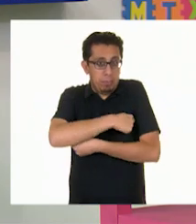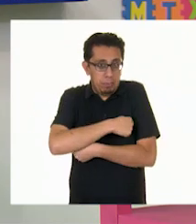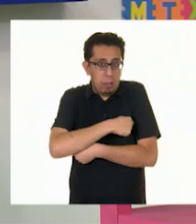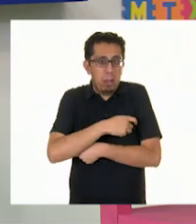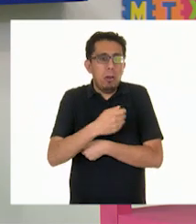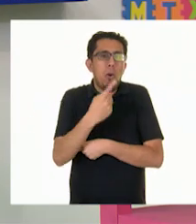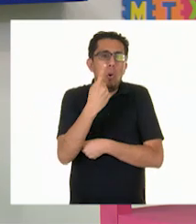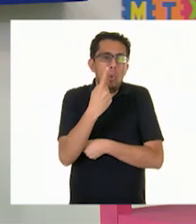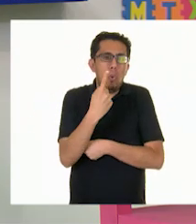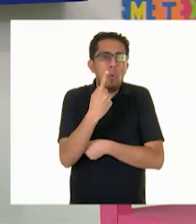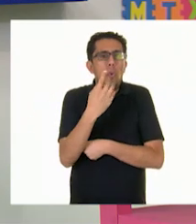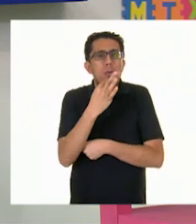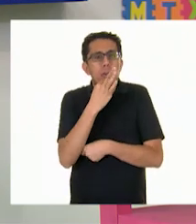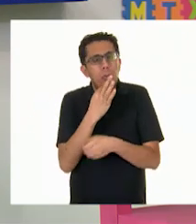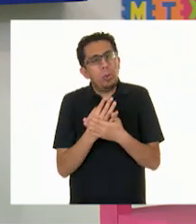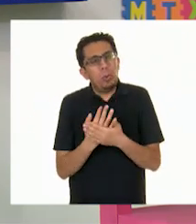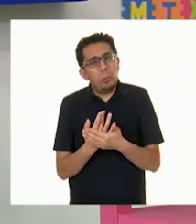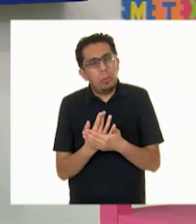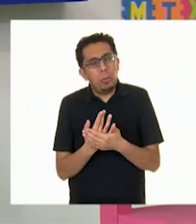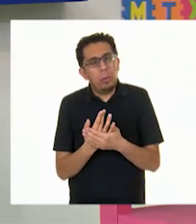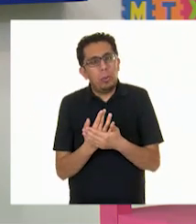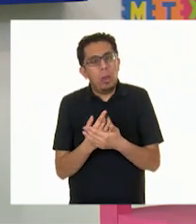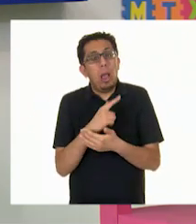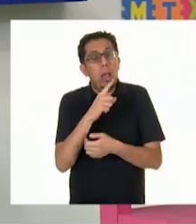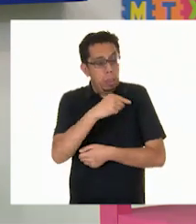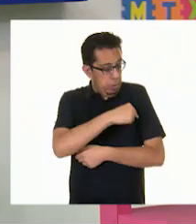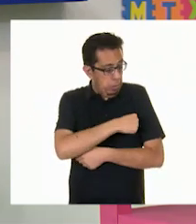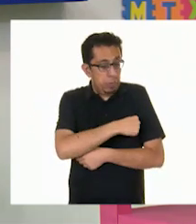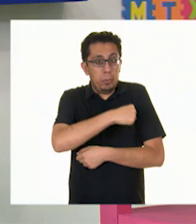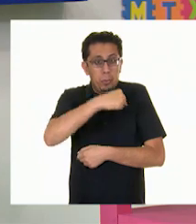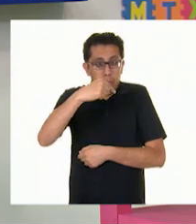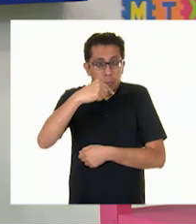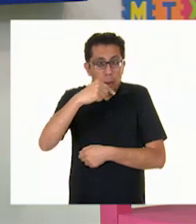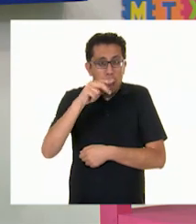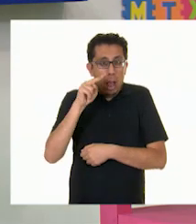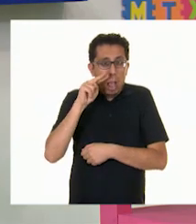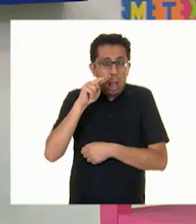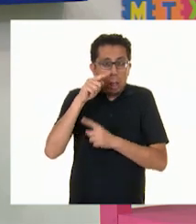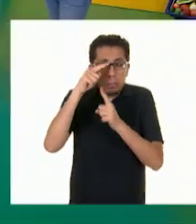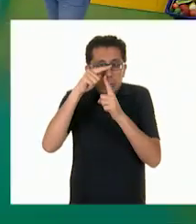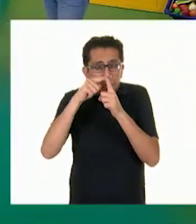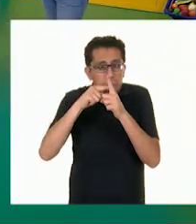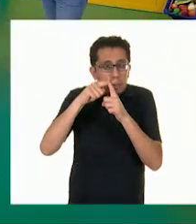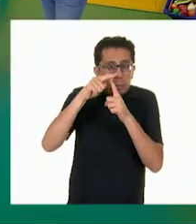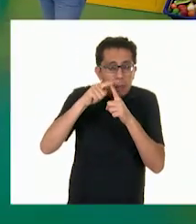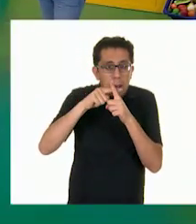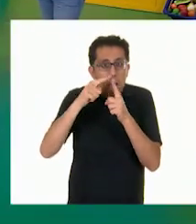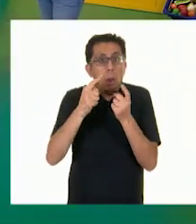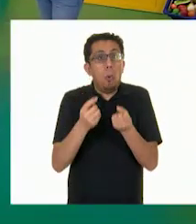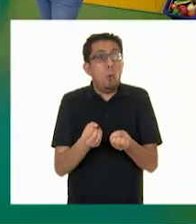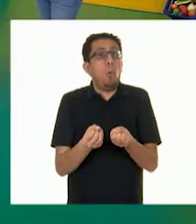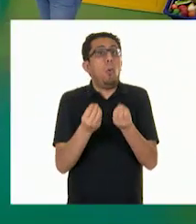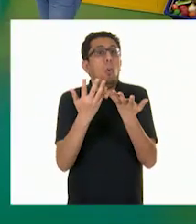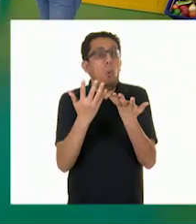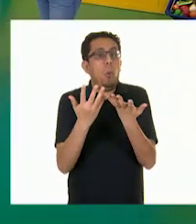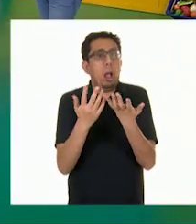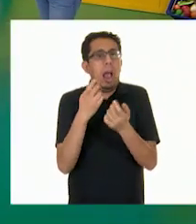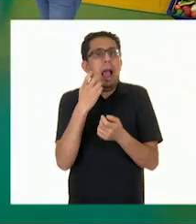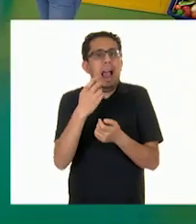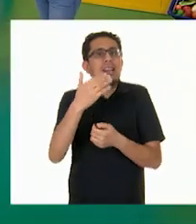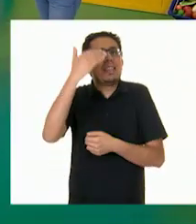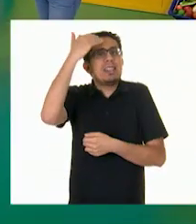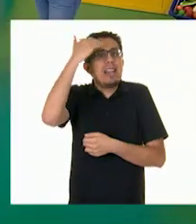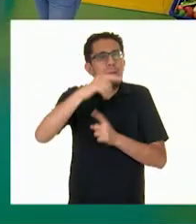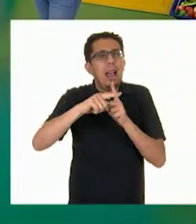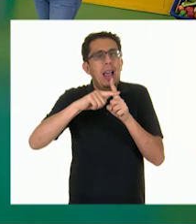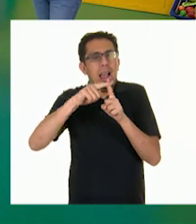1 minuto o más o menos así, entonces lo sacaba y medía ahí en la escala que tiene el termómetro y así me tomaba ella